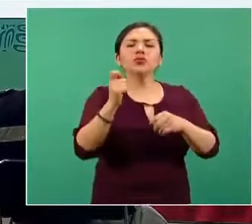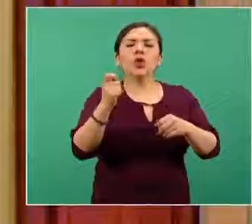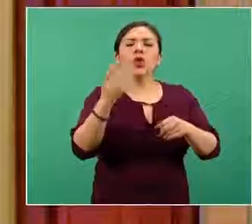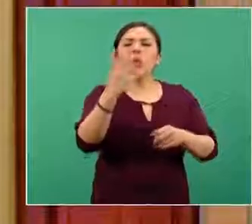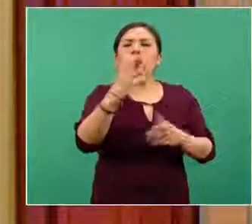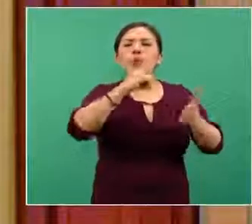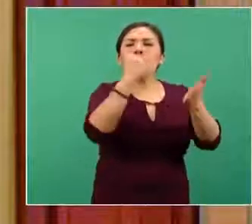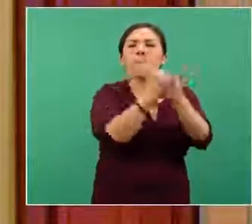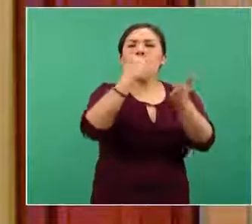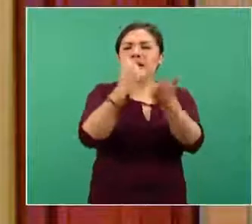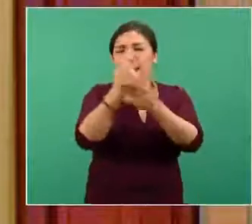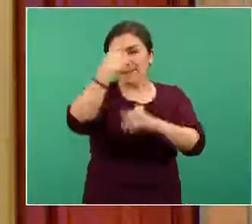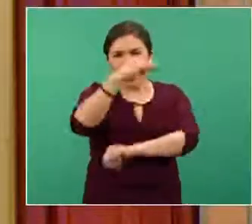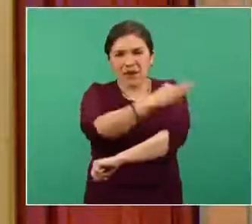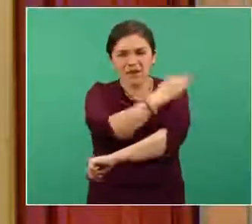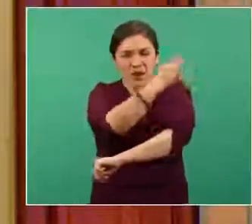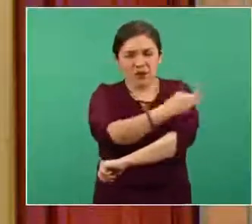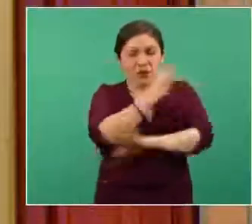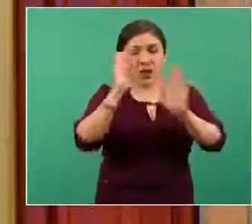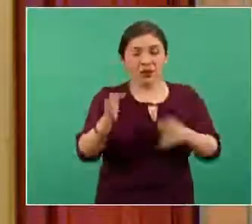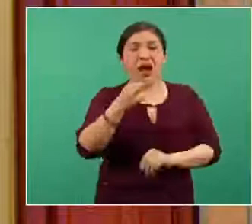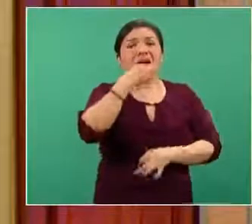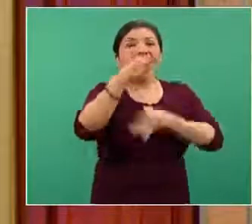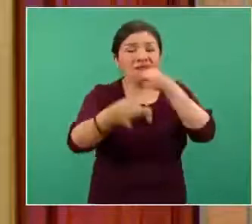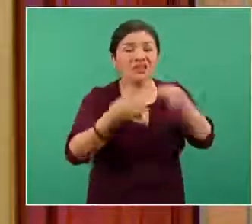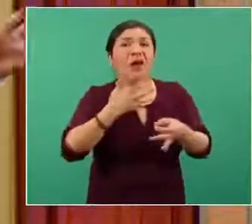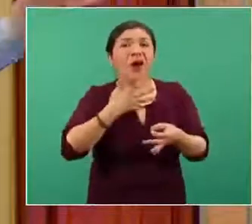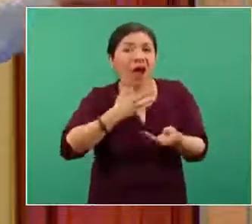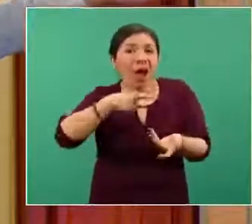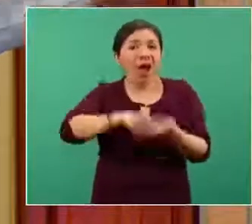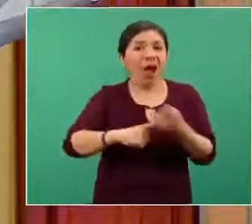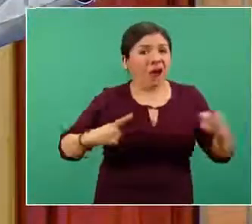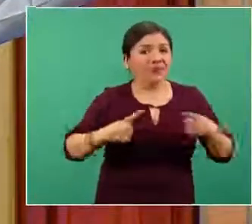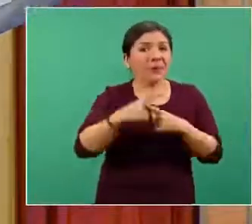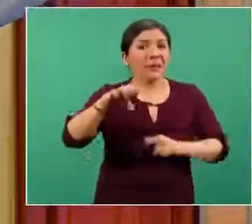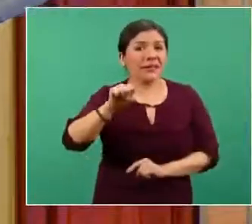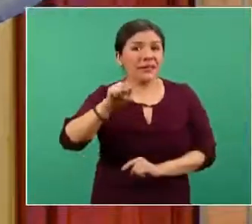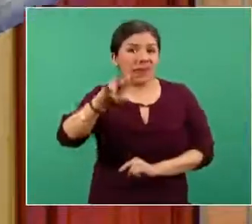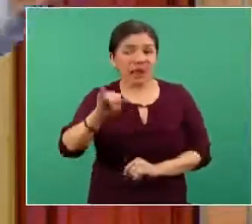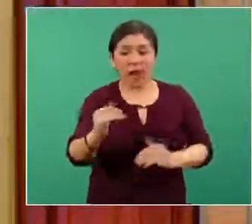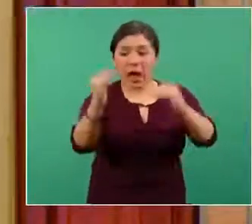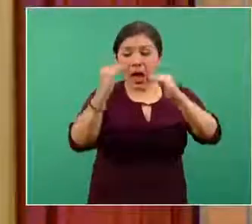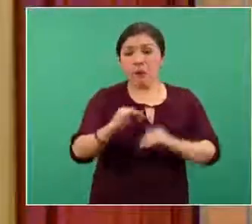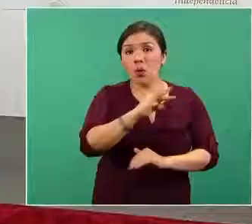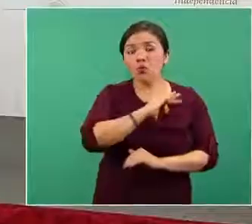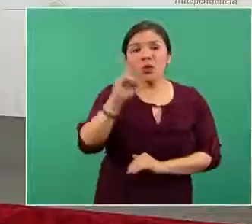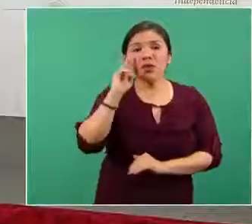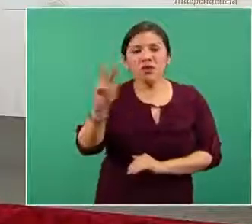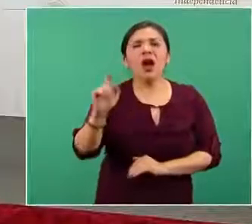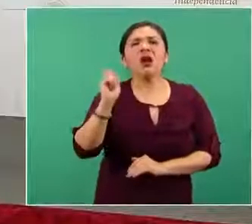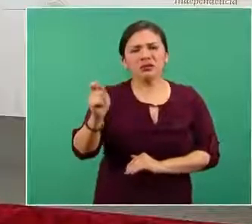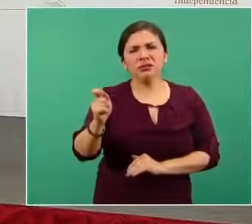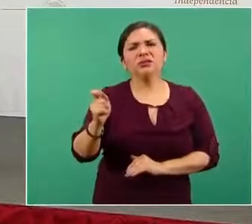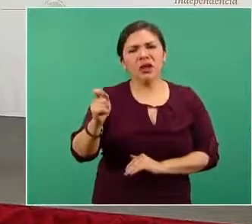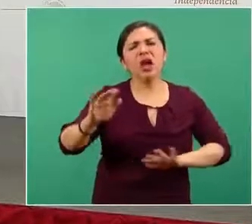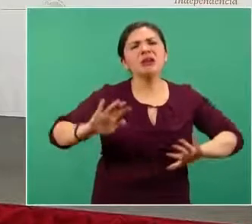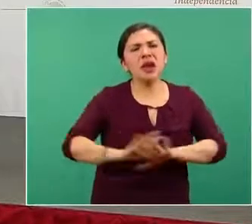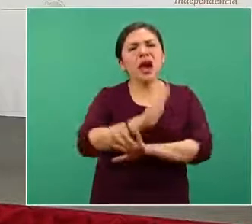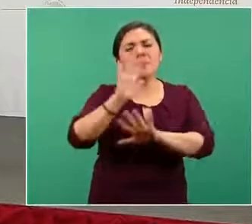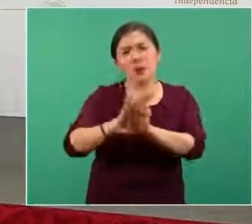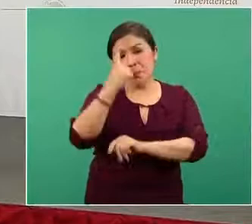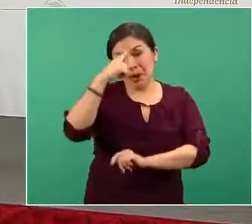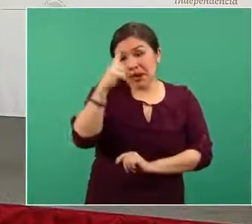de vacunas que hasta el momento se han colocado y que han reportado la presencia de un ESAVI, y en la parte inferior podemos ver la distribución actualizada de